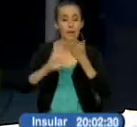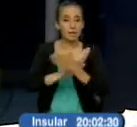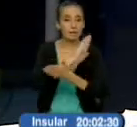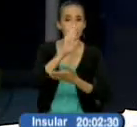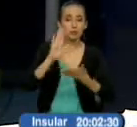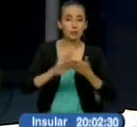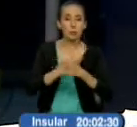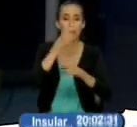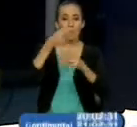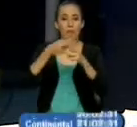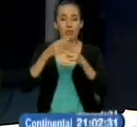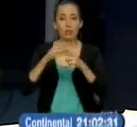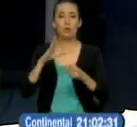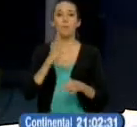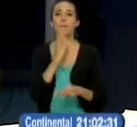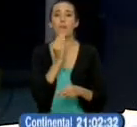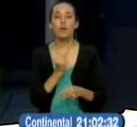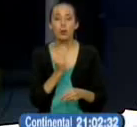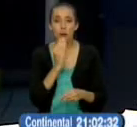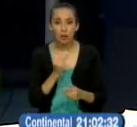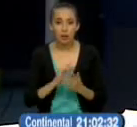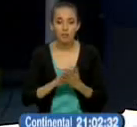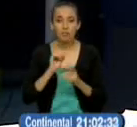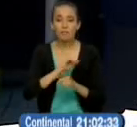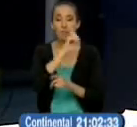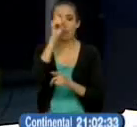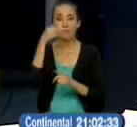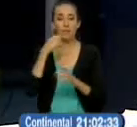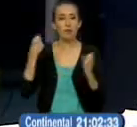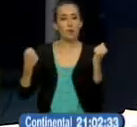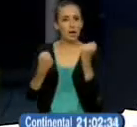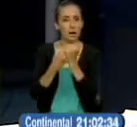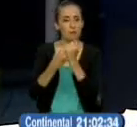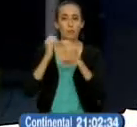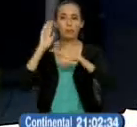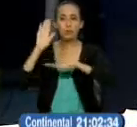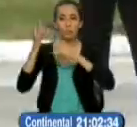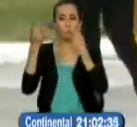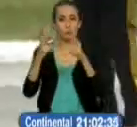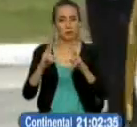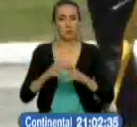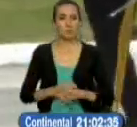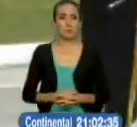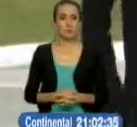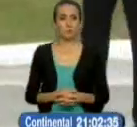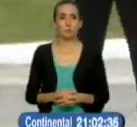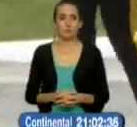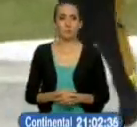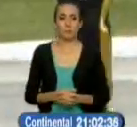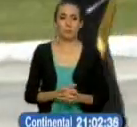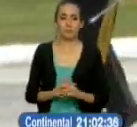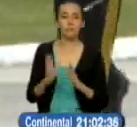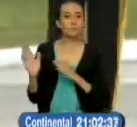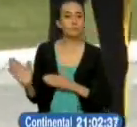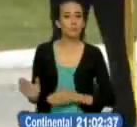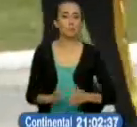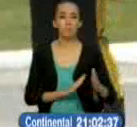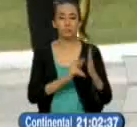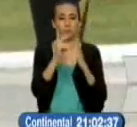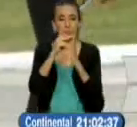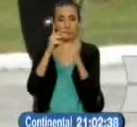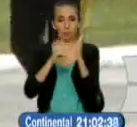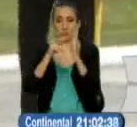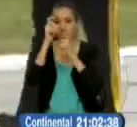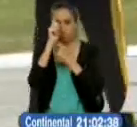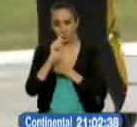Parcayacu. En este espacio reiteró su apoyo a la institución y su compromiso con ella. Como parte de los actos de conmemoración de los